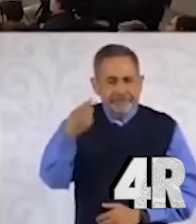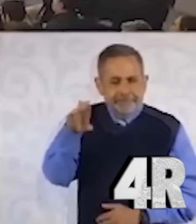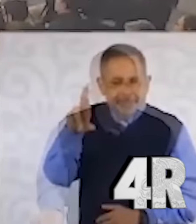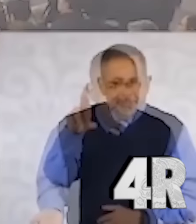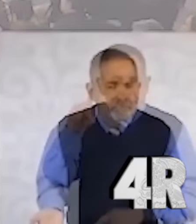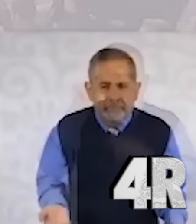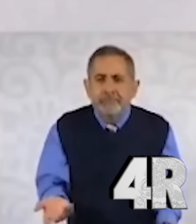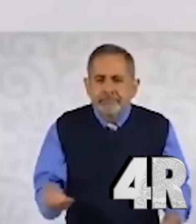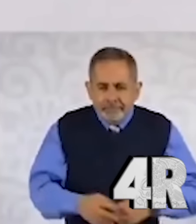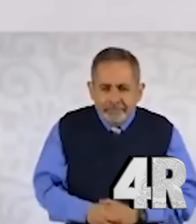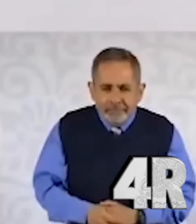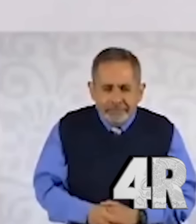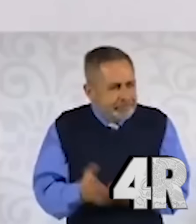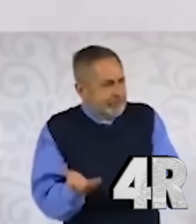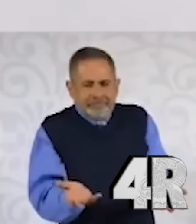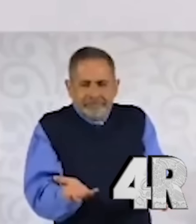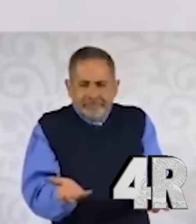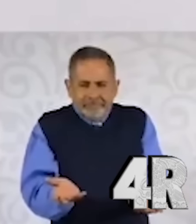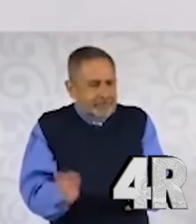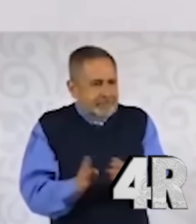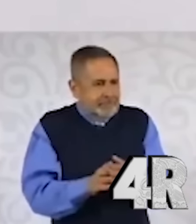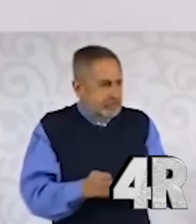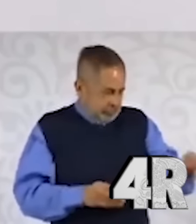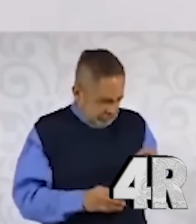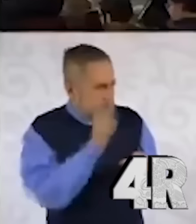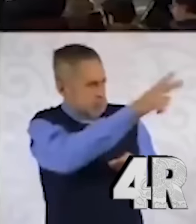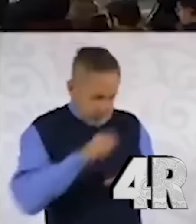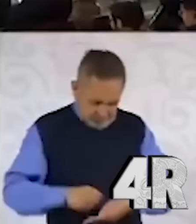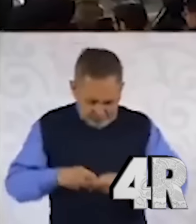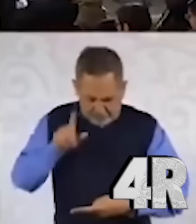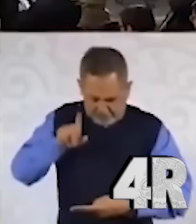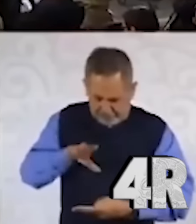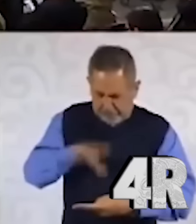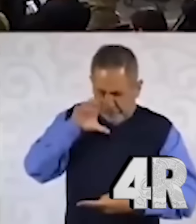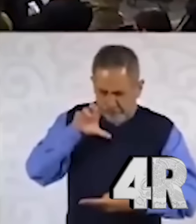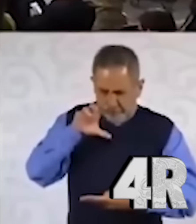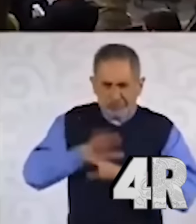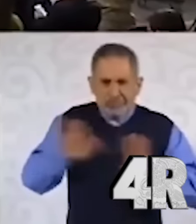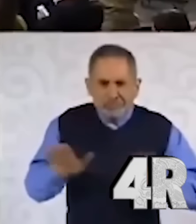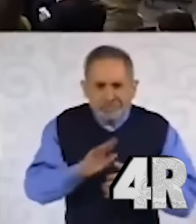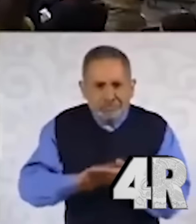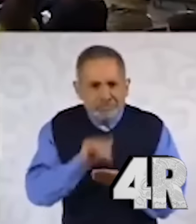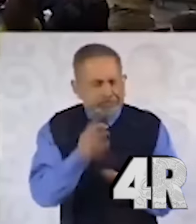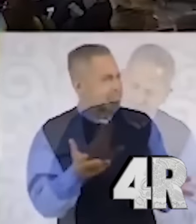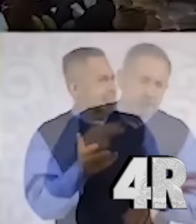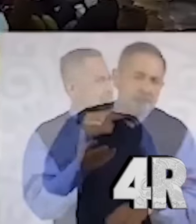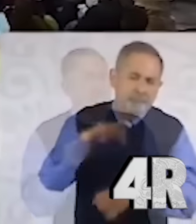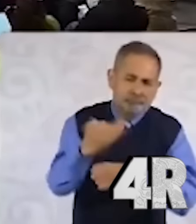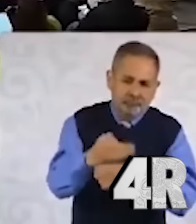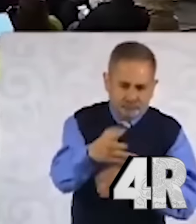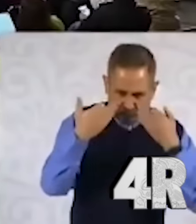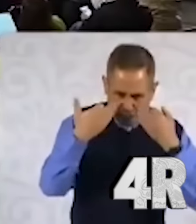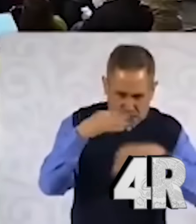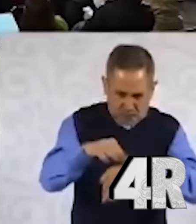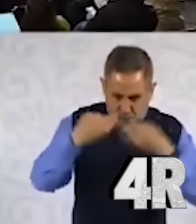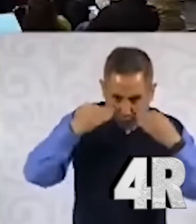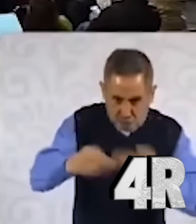sido eliminado entonces ayer la consejería jurídica Ernestina la consejera jurídica le pidió